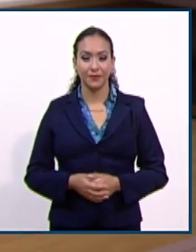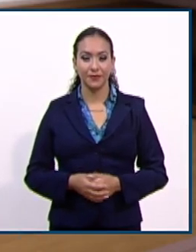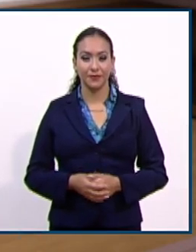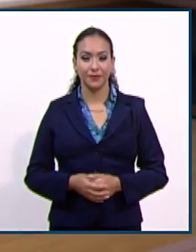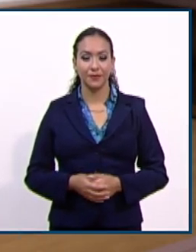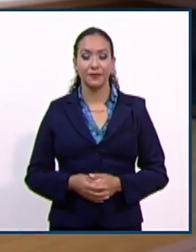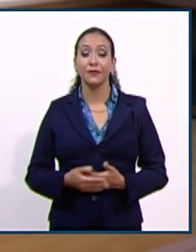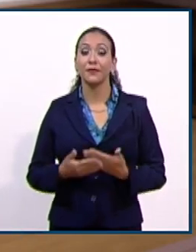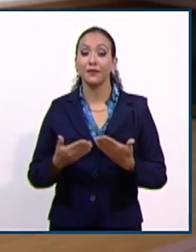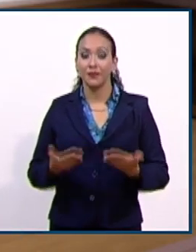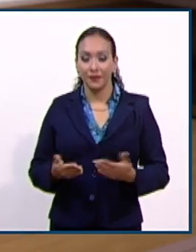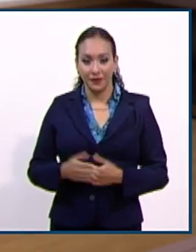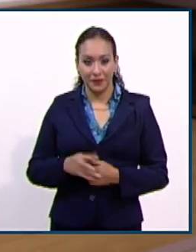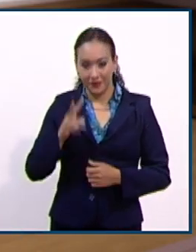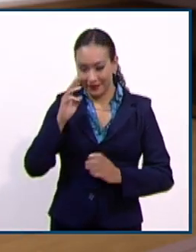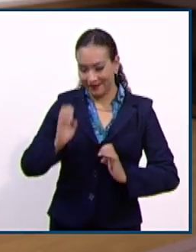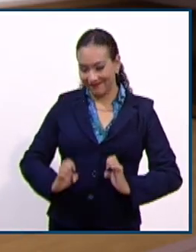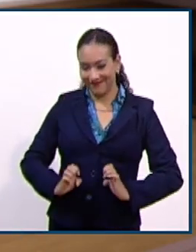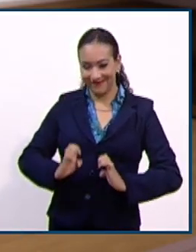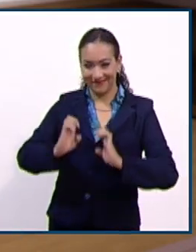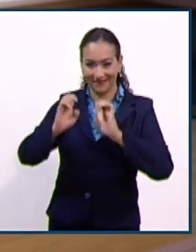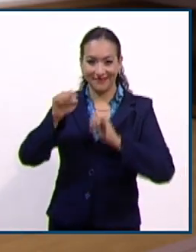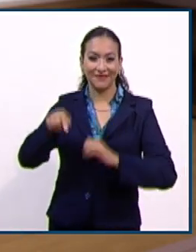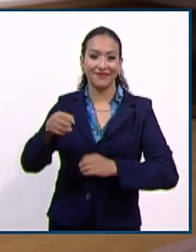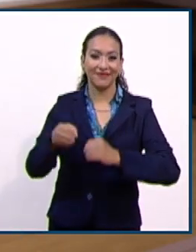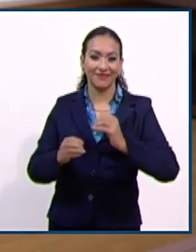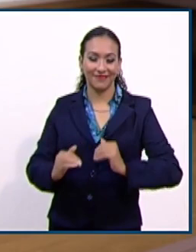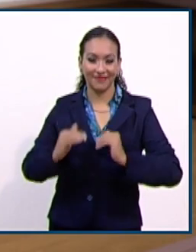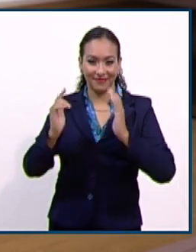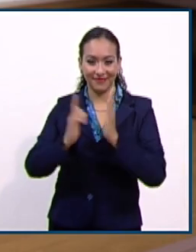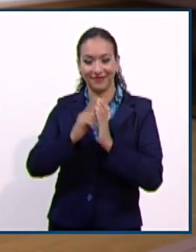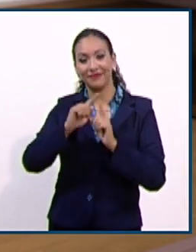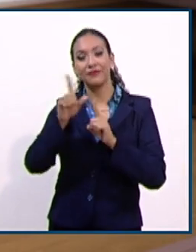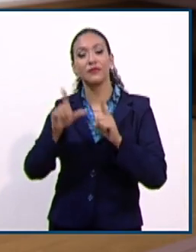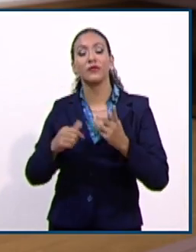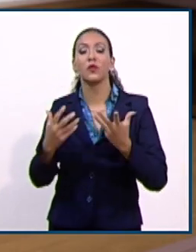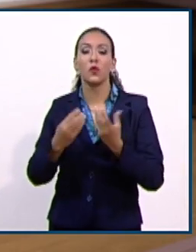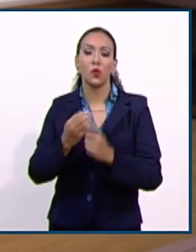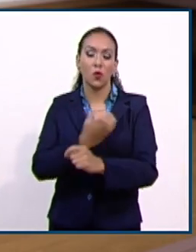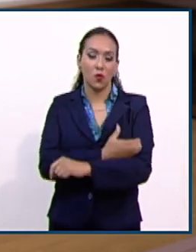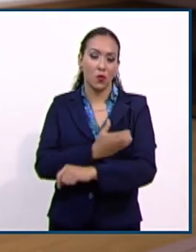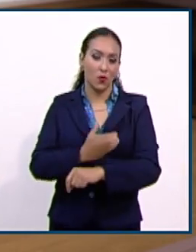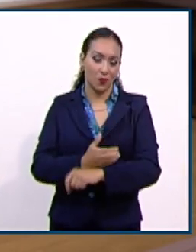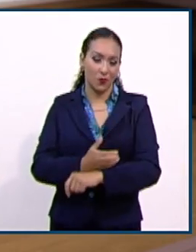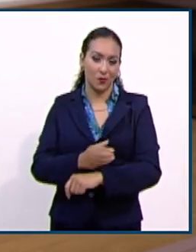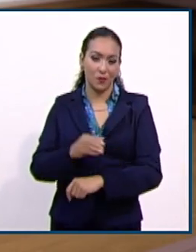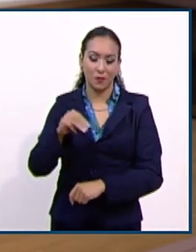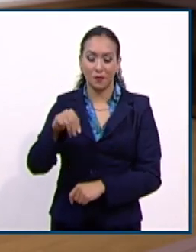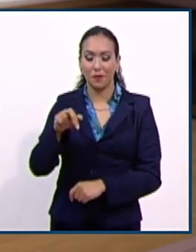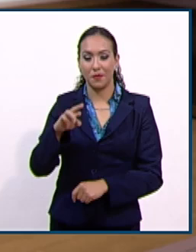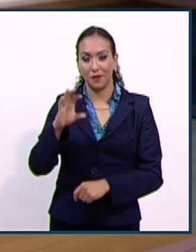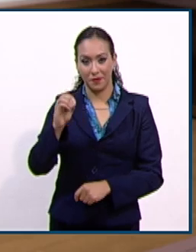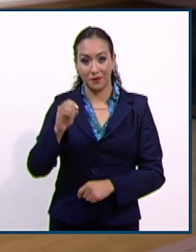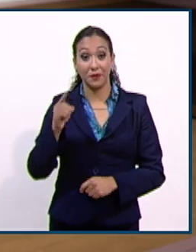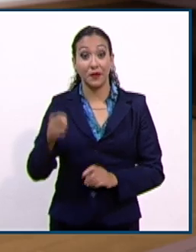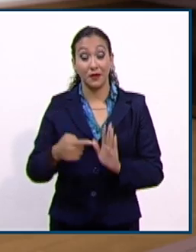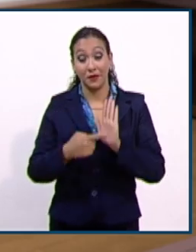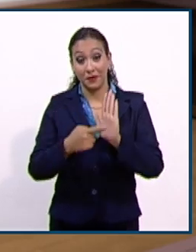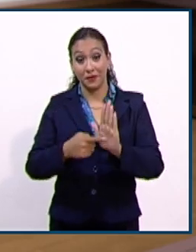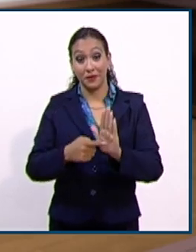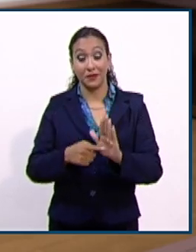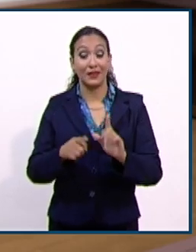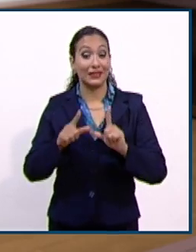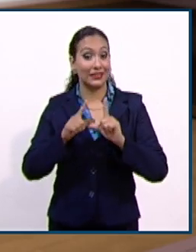Vamos como cada jueves hasta el edificio sede de la Suprema Corte de Justicia de la Nación con nuestro compañero Mario López Peña, quien tiene ya lista